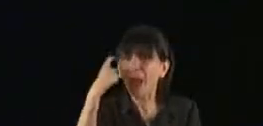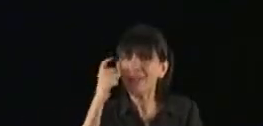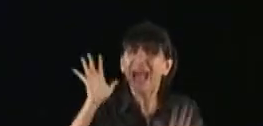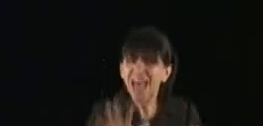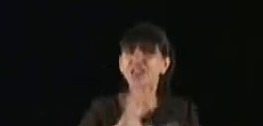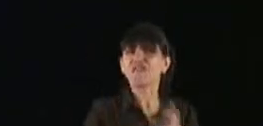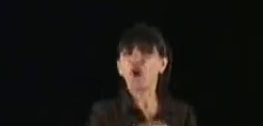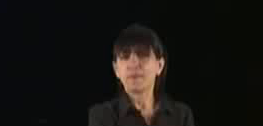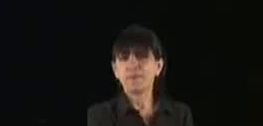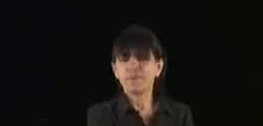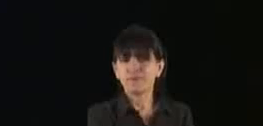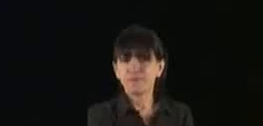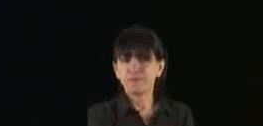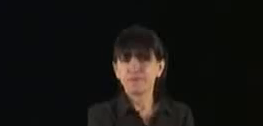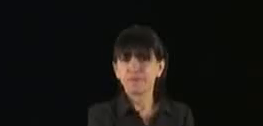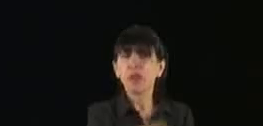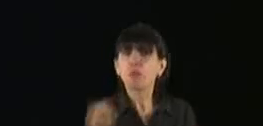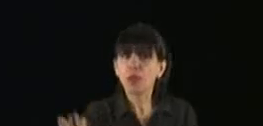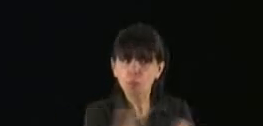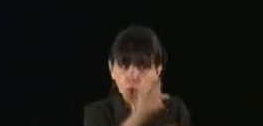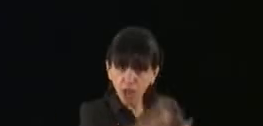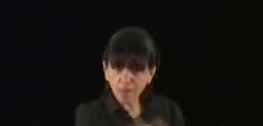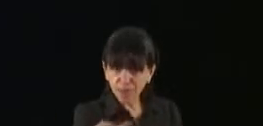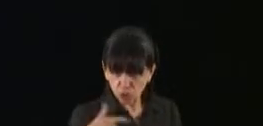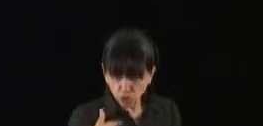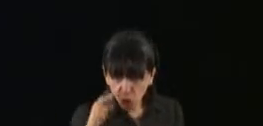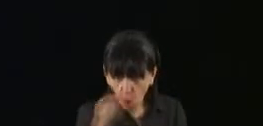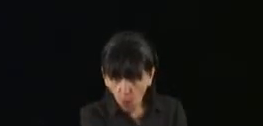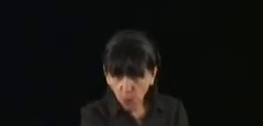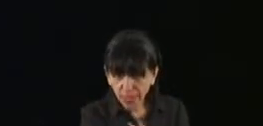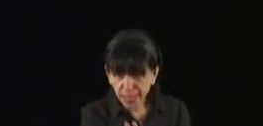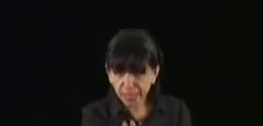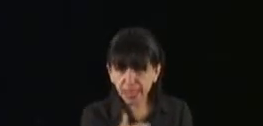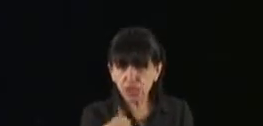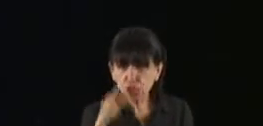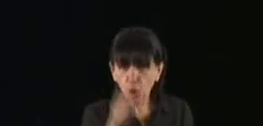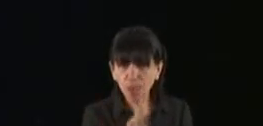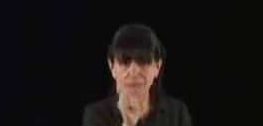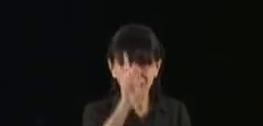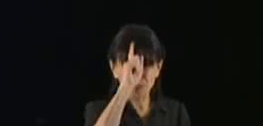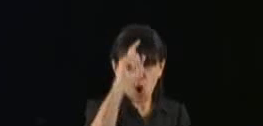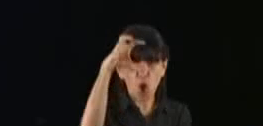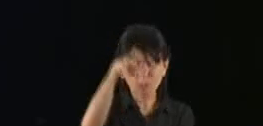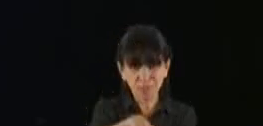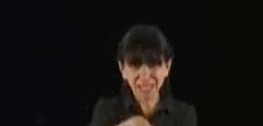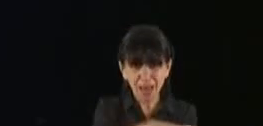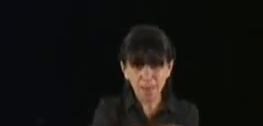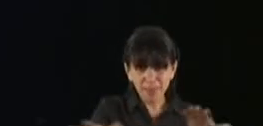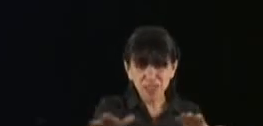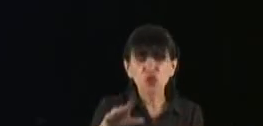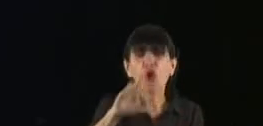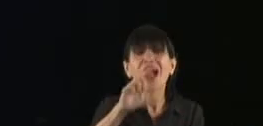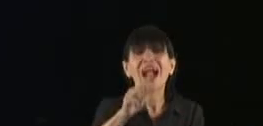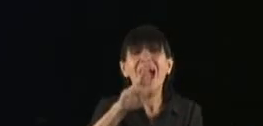porque muchos de ellos, yo los vi cuando pusimos en marcha el Hospital Ramón Carrillo, lo que era la colonia Montes de